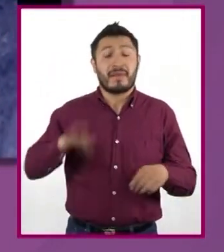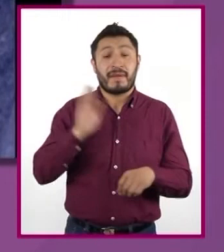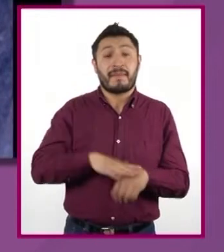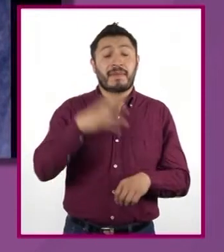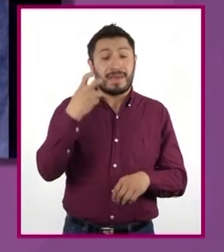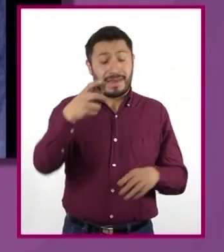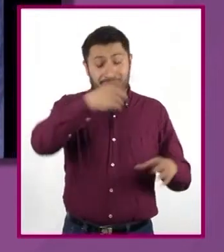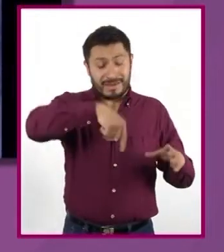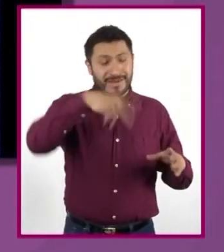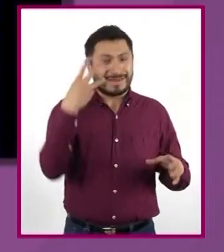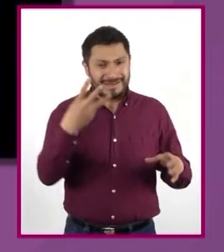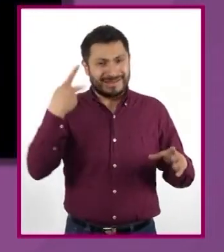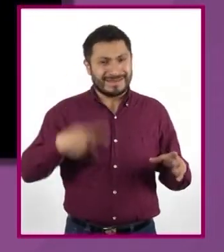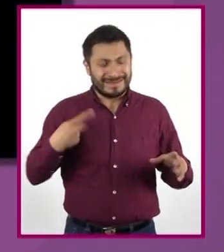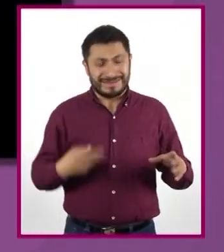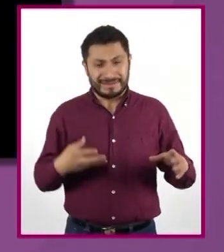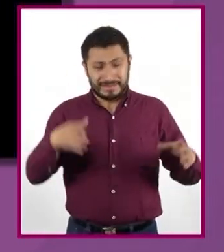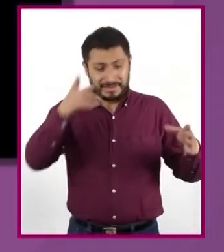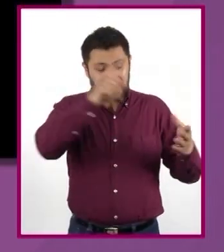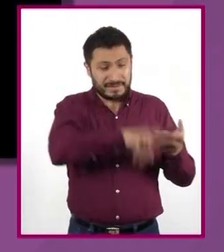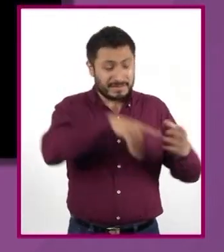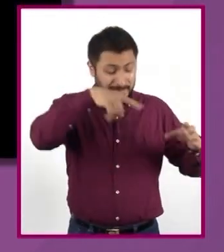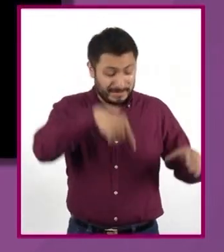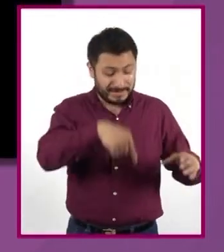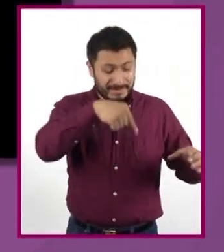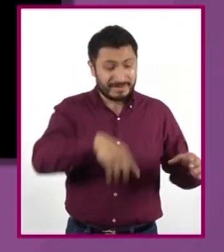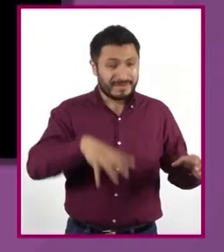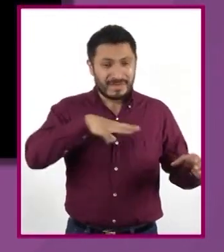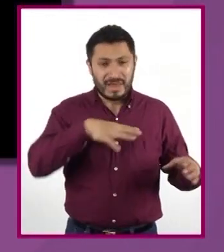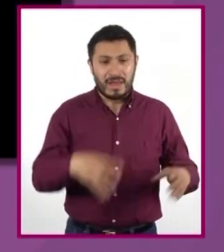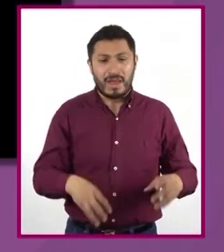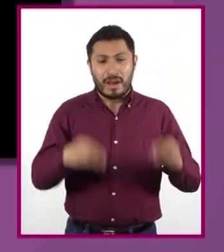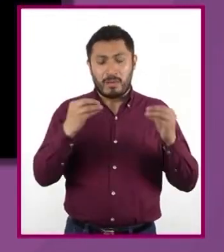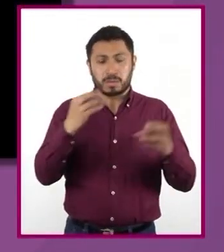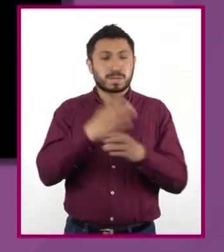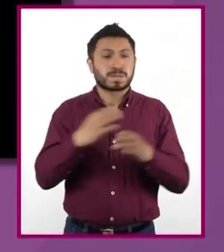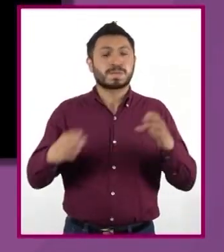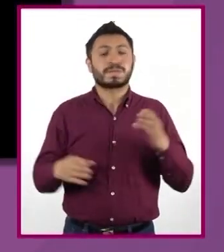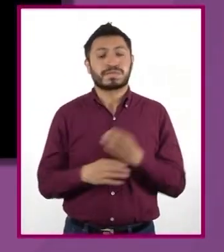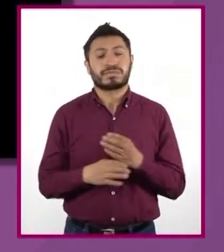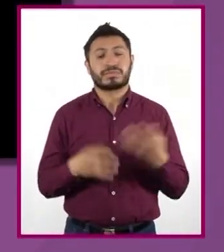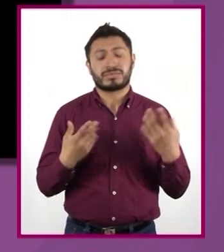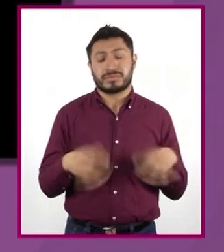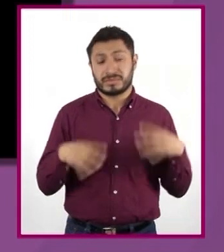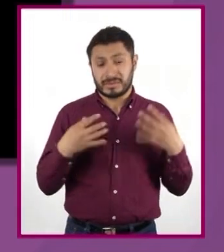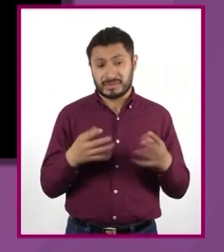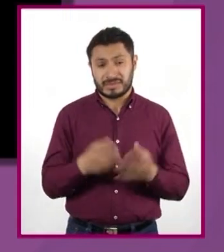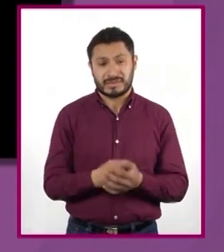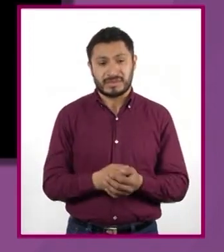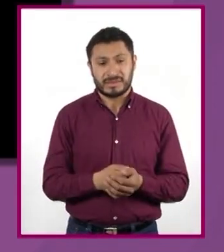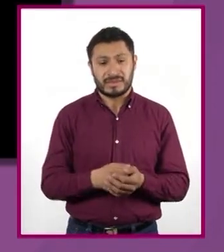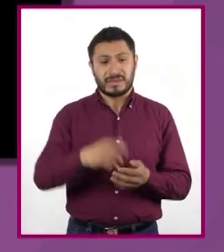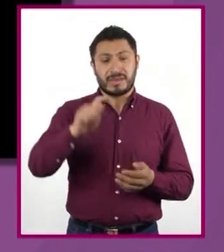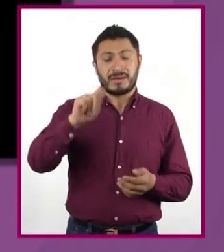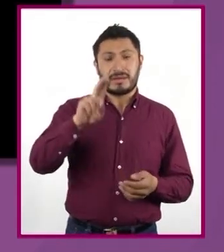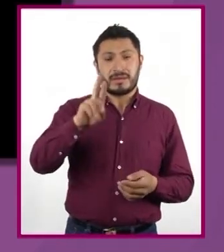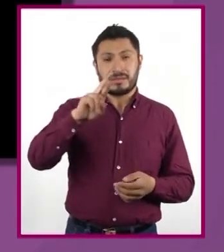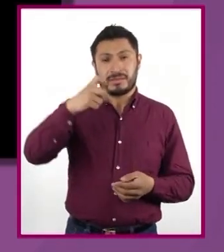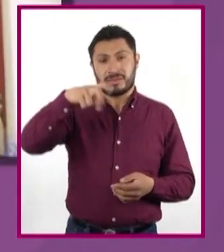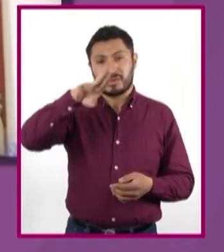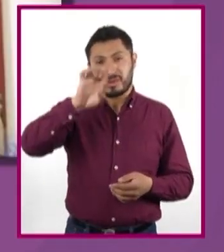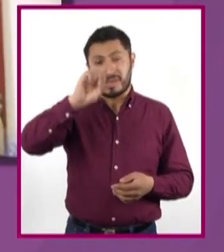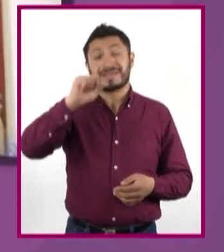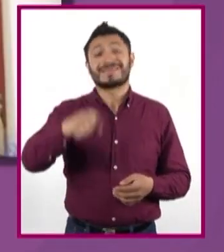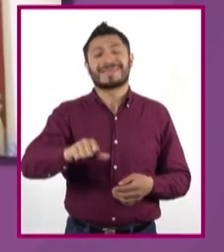estos individuos tenían una cantidad de objetos en mosaicos de turquesa, ¿sí? Que son anillos,